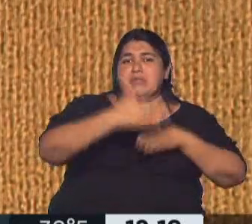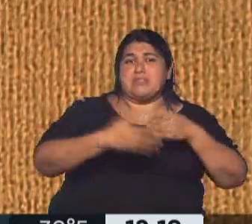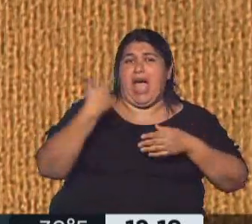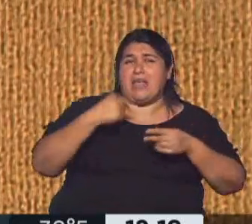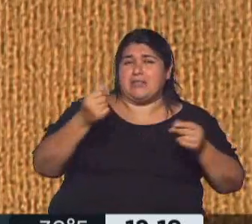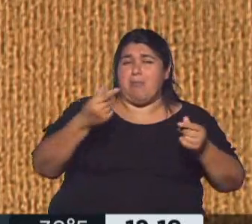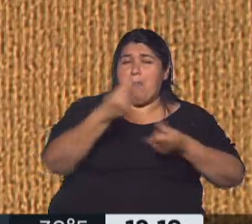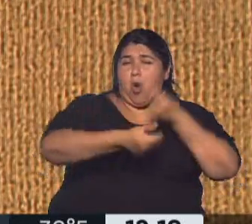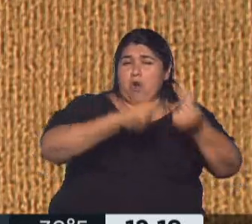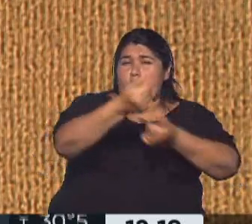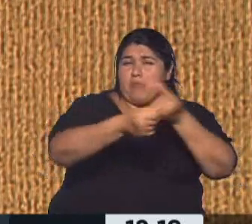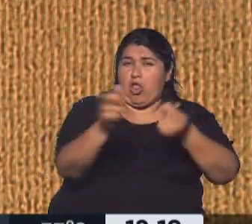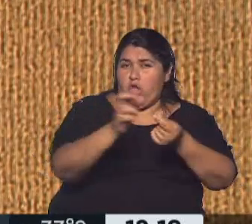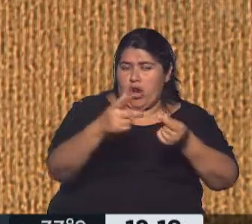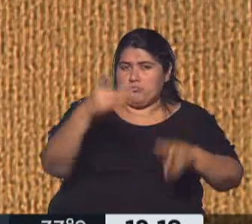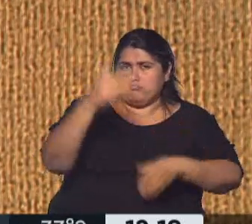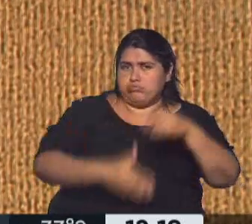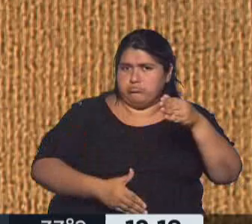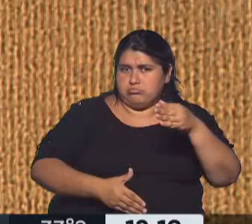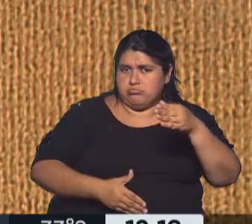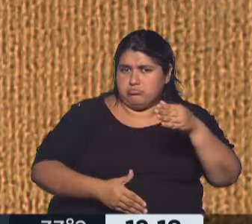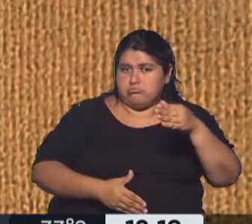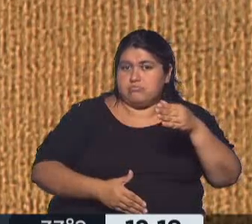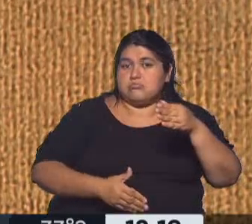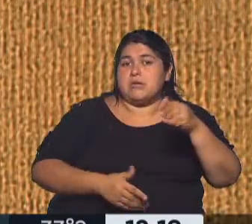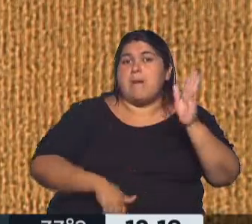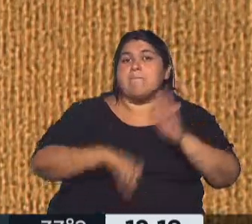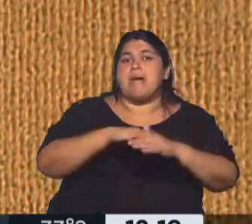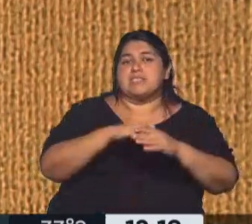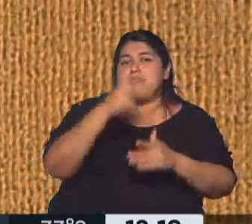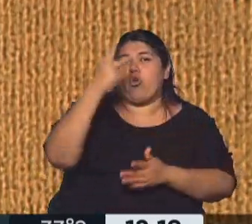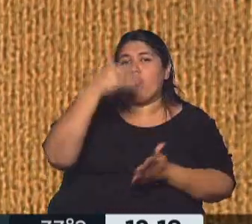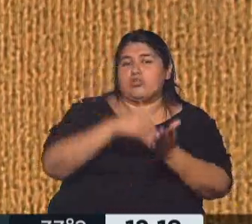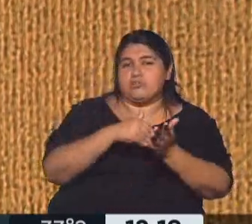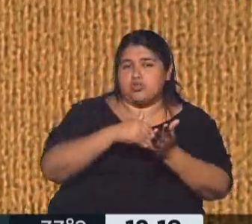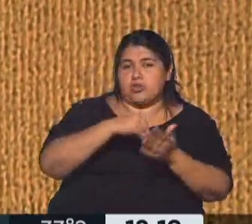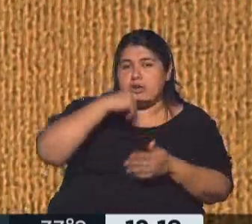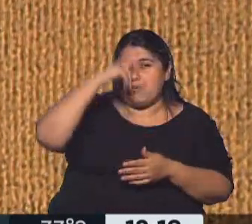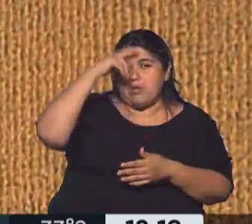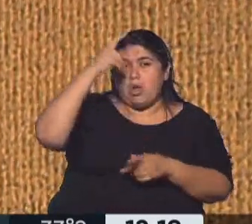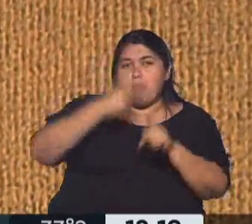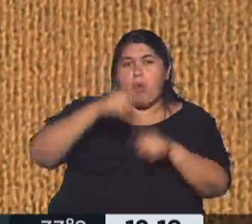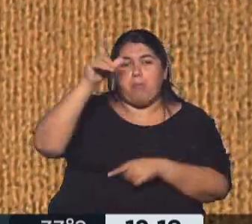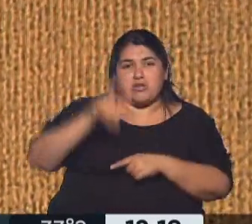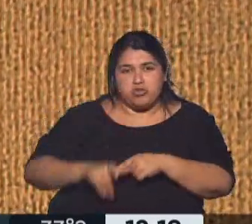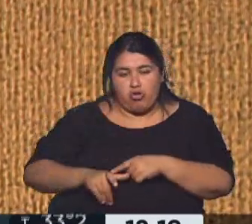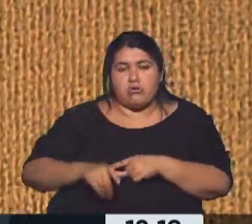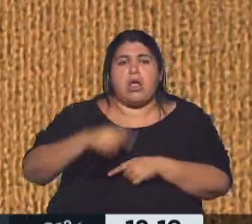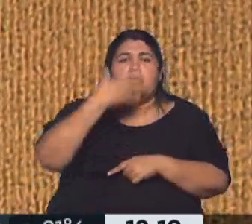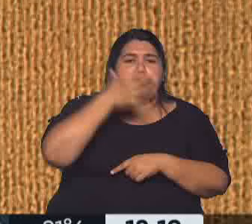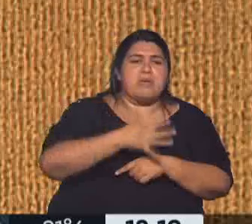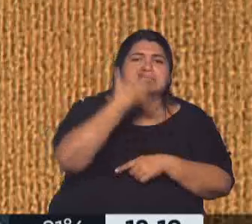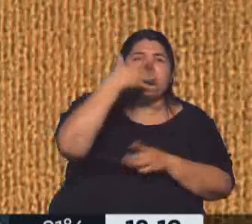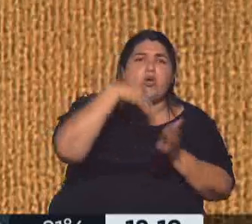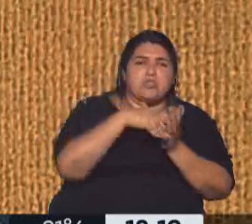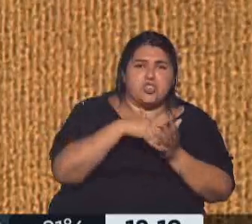dólares. Les recuerdo, se permitió que se compren hasta 2 millones de dólares por mes por persona, después se permitió 5 millones de